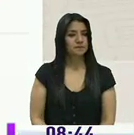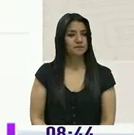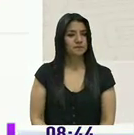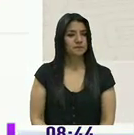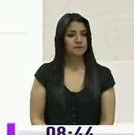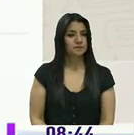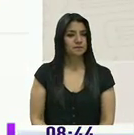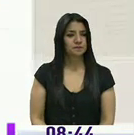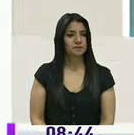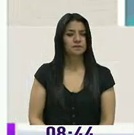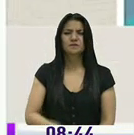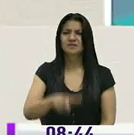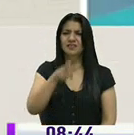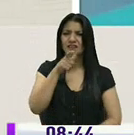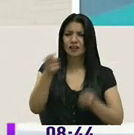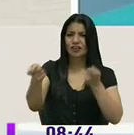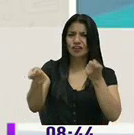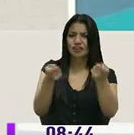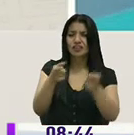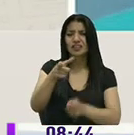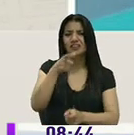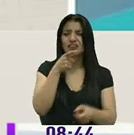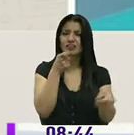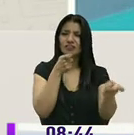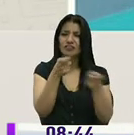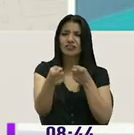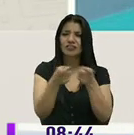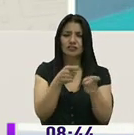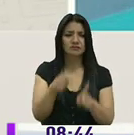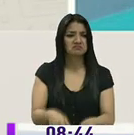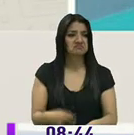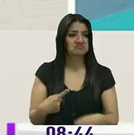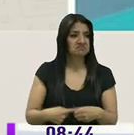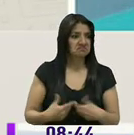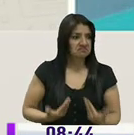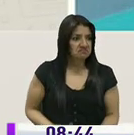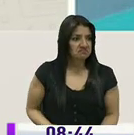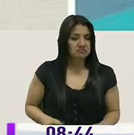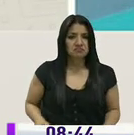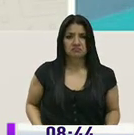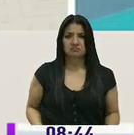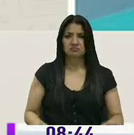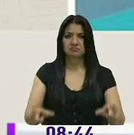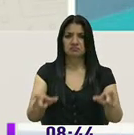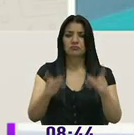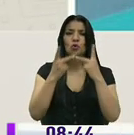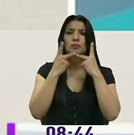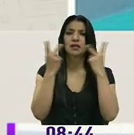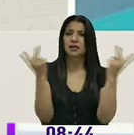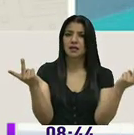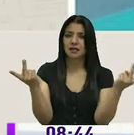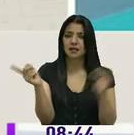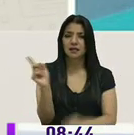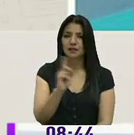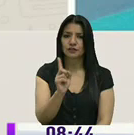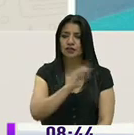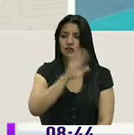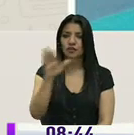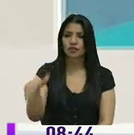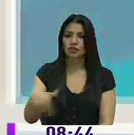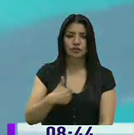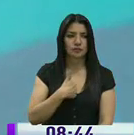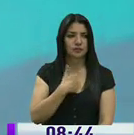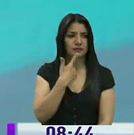quien controla ciudadanos aquí todo puede hacer eso la vereda la vereda es pública no es no es de todos